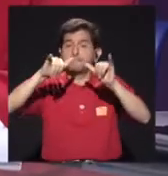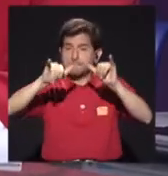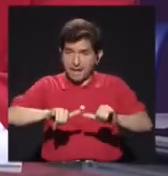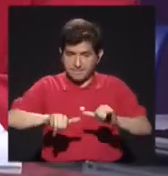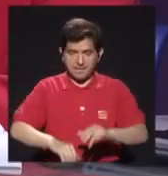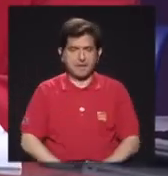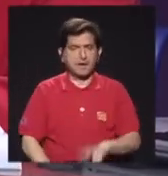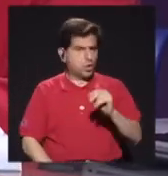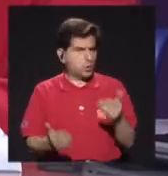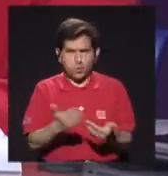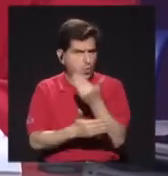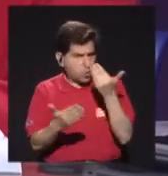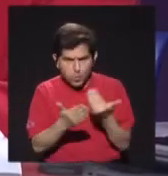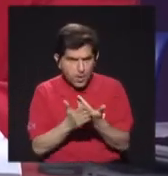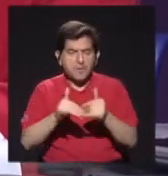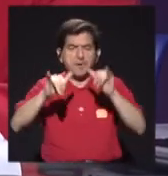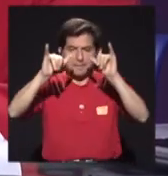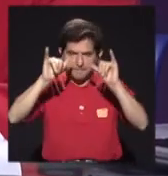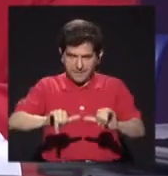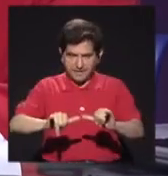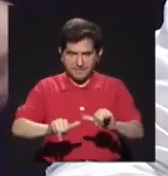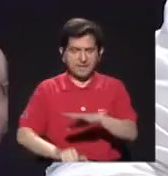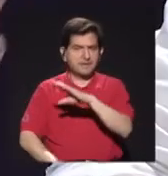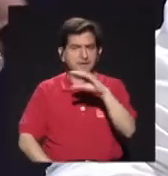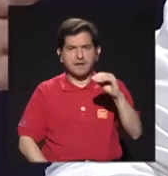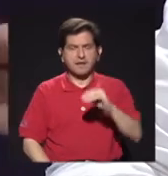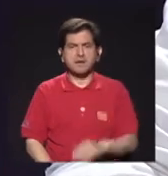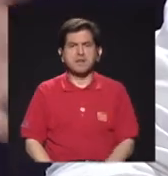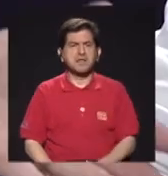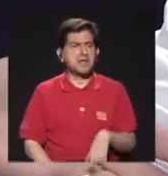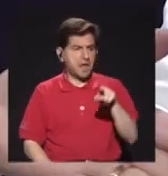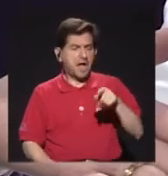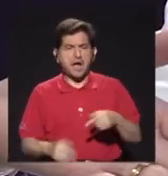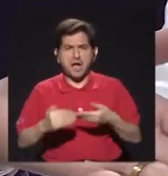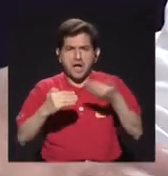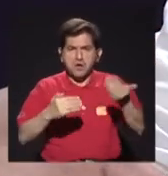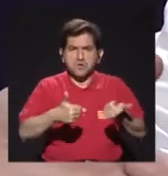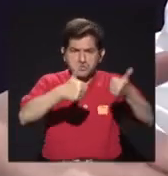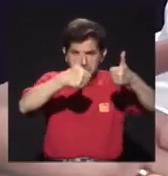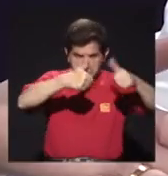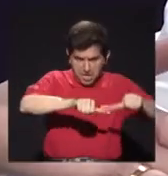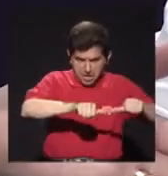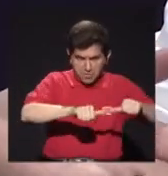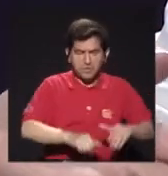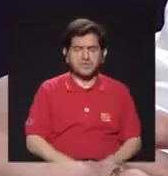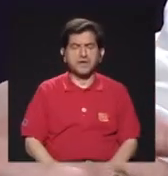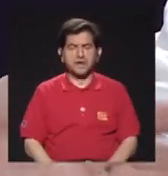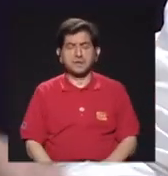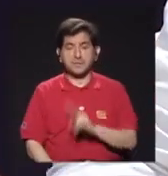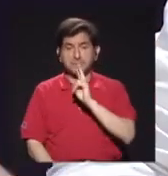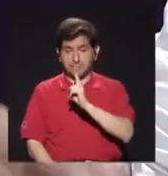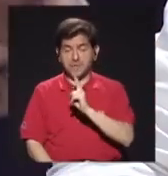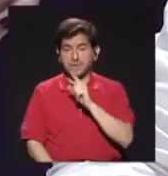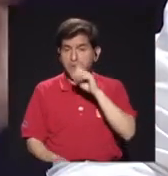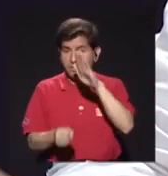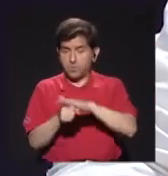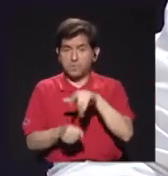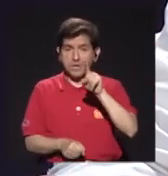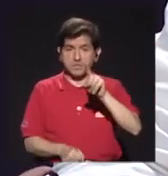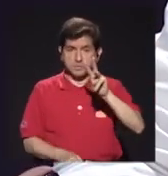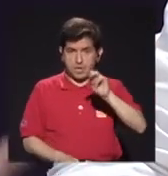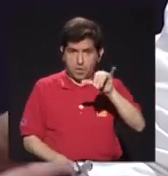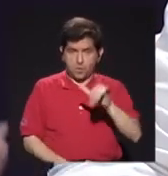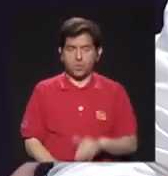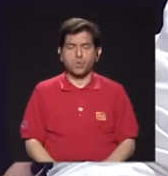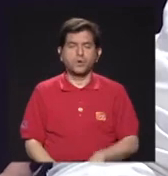no es que son nuevas es que se mantienen y se y se pactaron cosas que se están acordar que se hicieron realidad este primero de mayo y